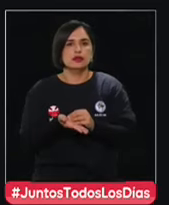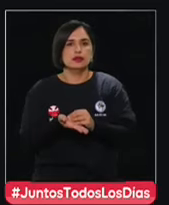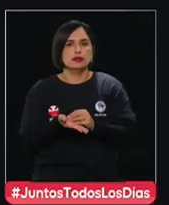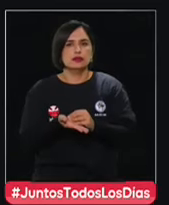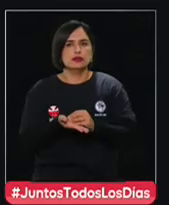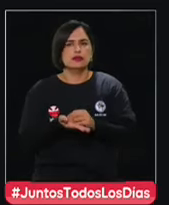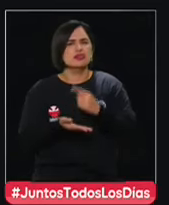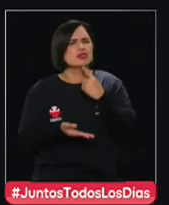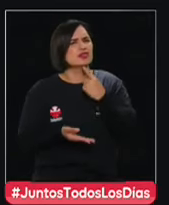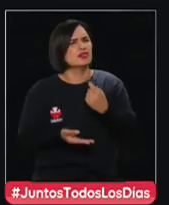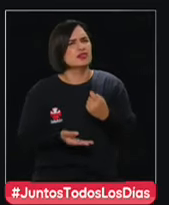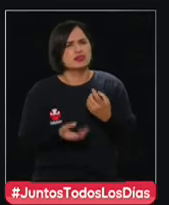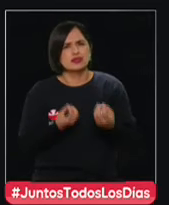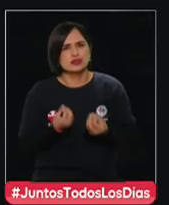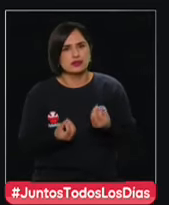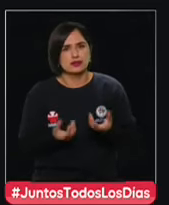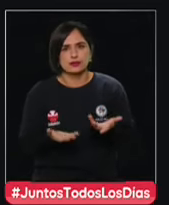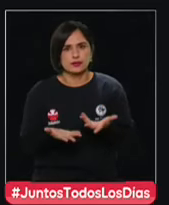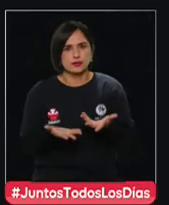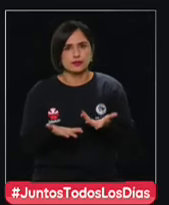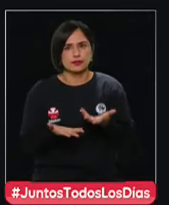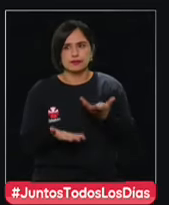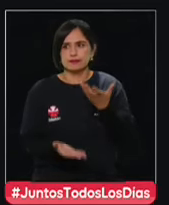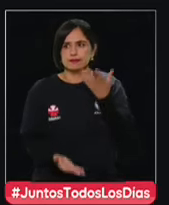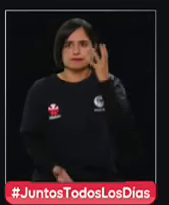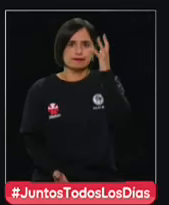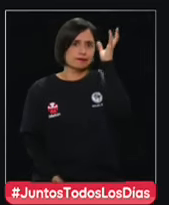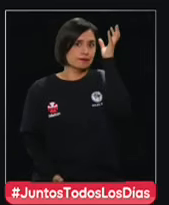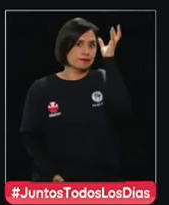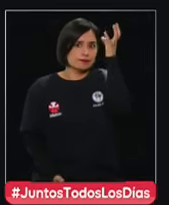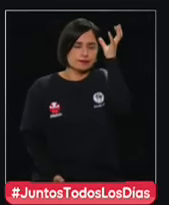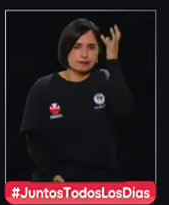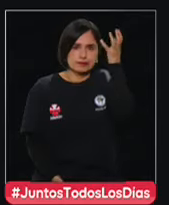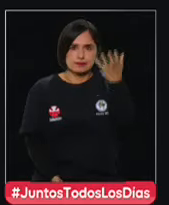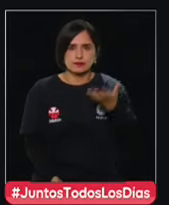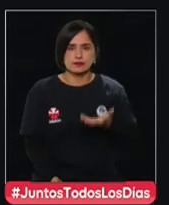¿Qué es lo que estaba pasando? Yo no entendía nada.